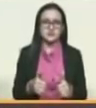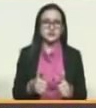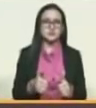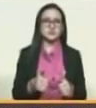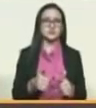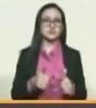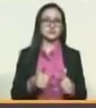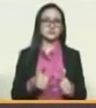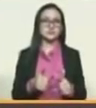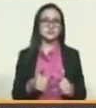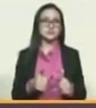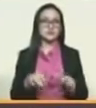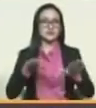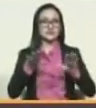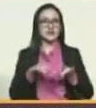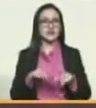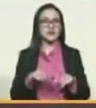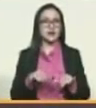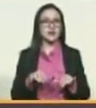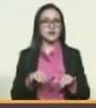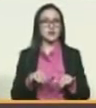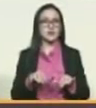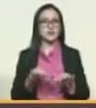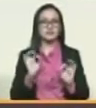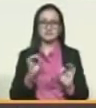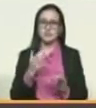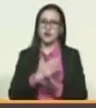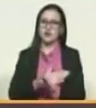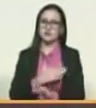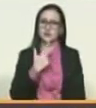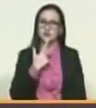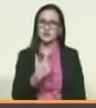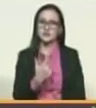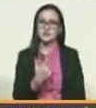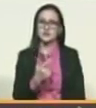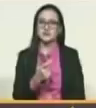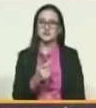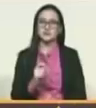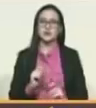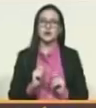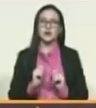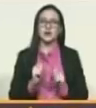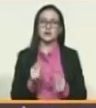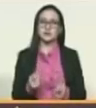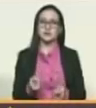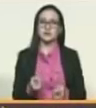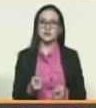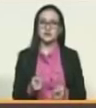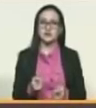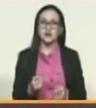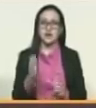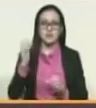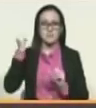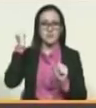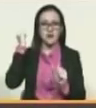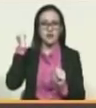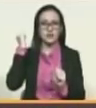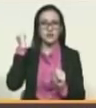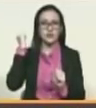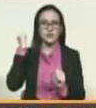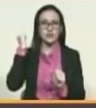la misiva al secretario general, como dije en su momento, fue entregada por el embajador Samuel